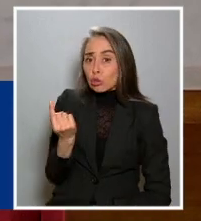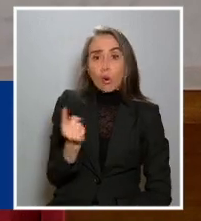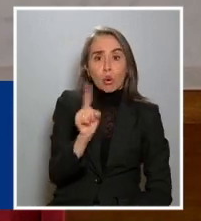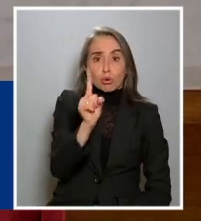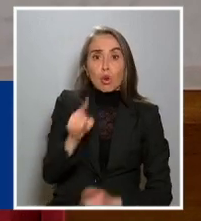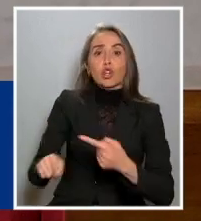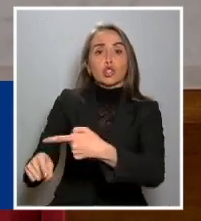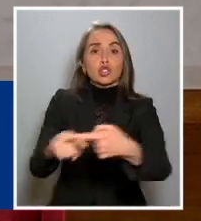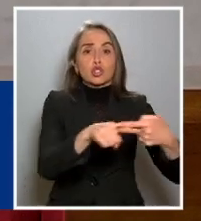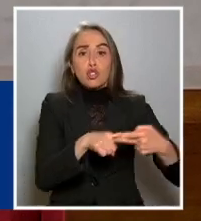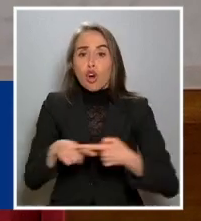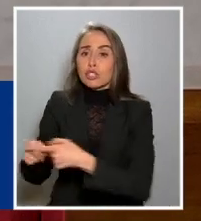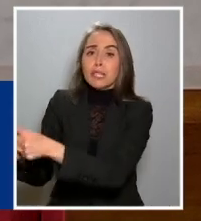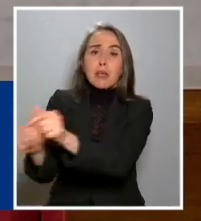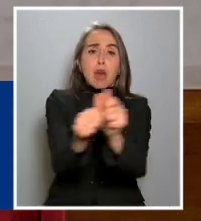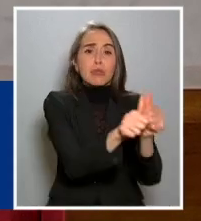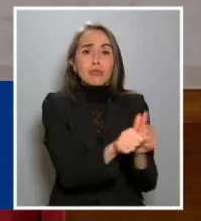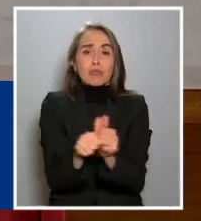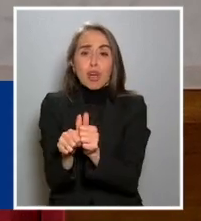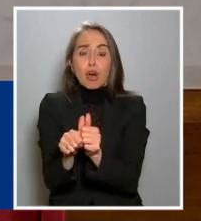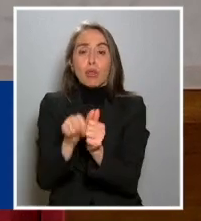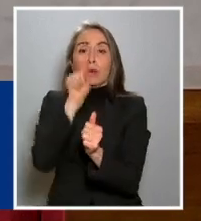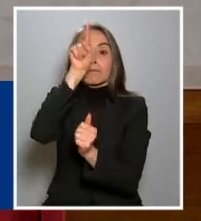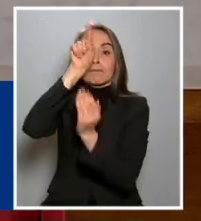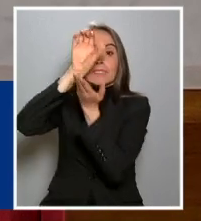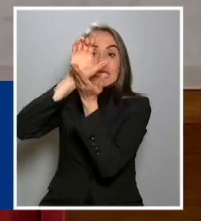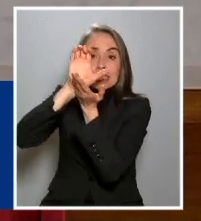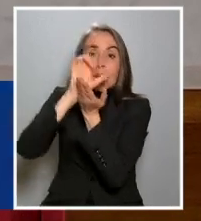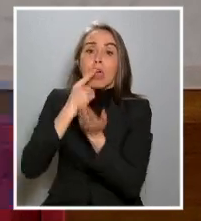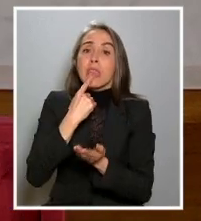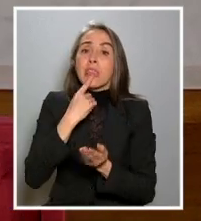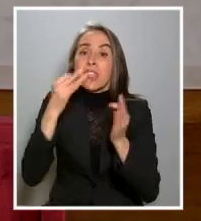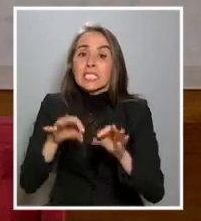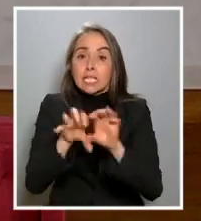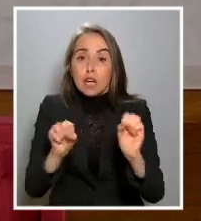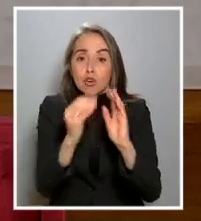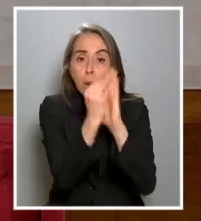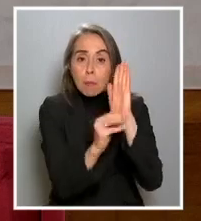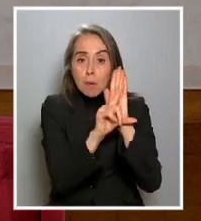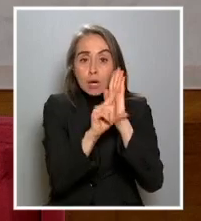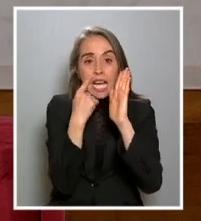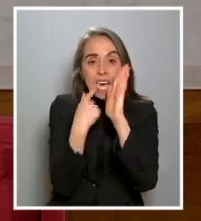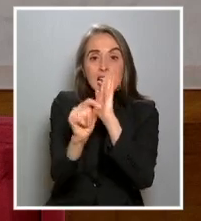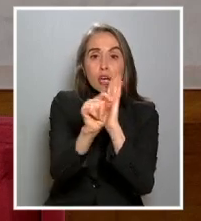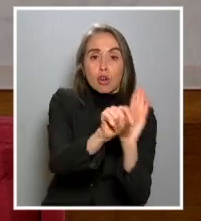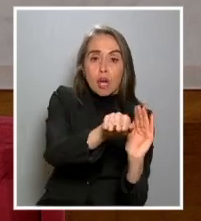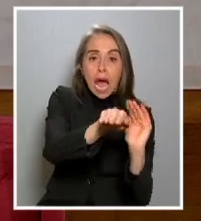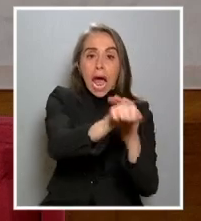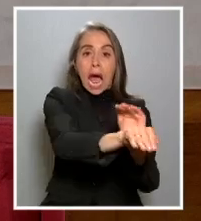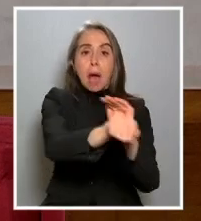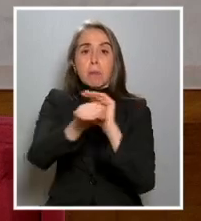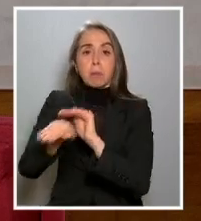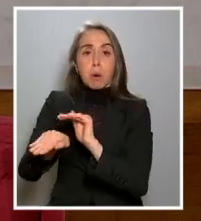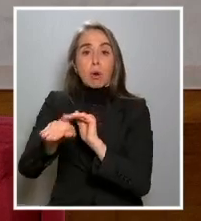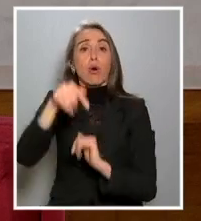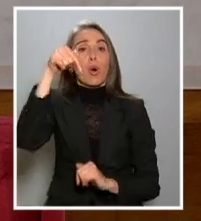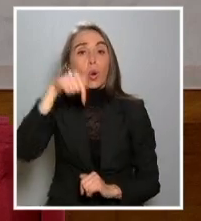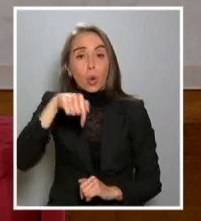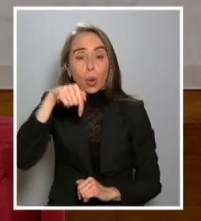la sociedad en su conjunto, que el Estado se compromete, las reconoce y las apoya.